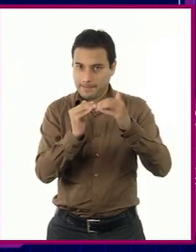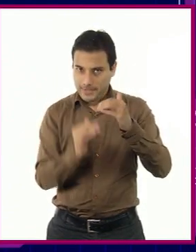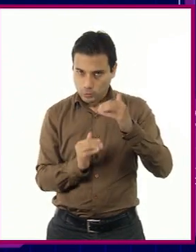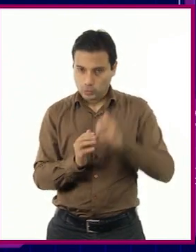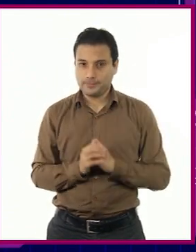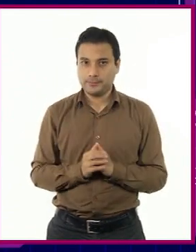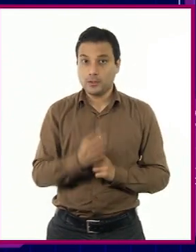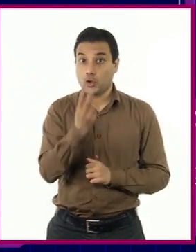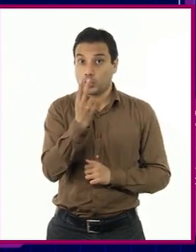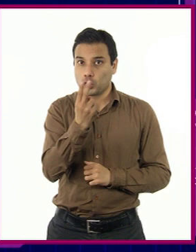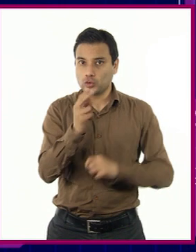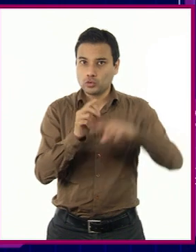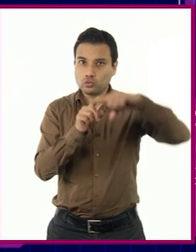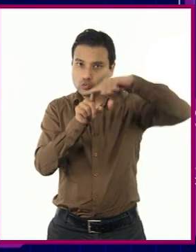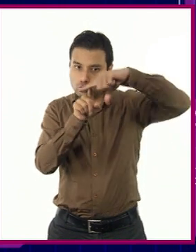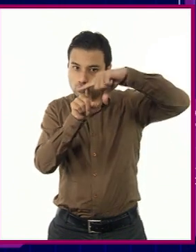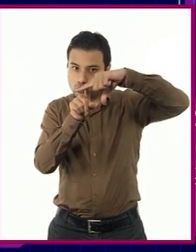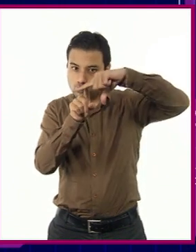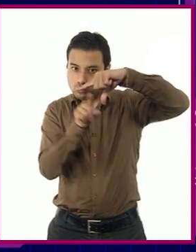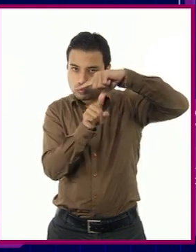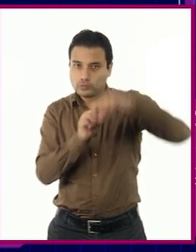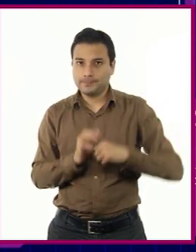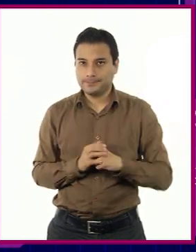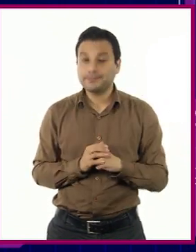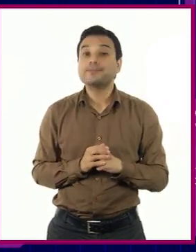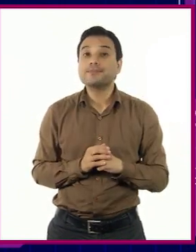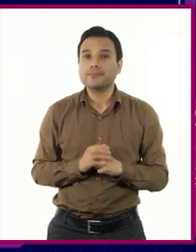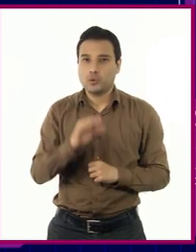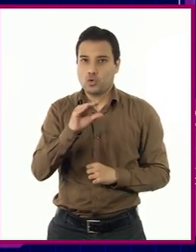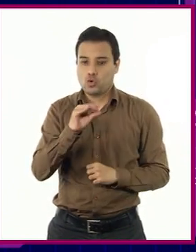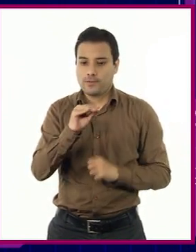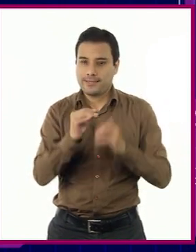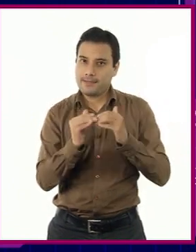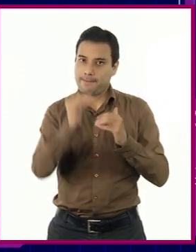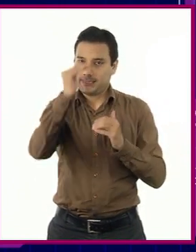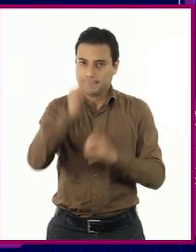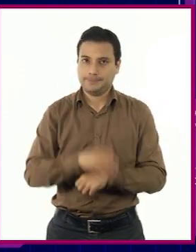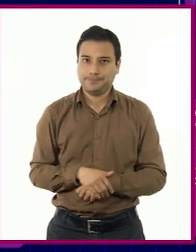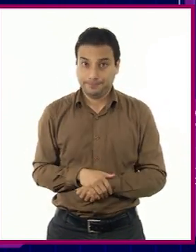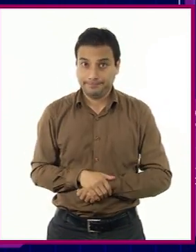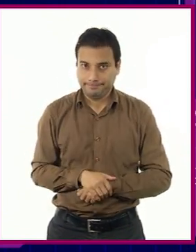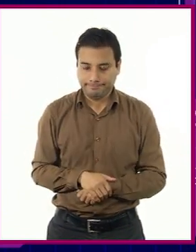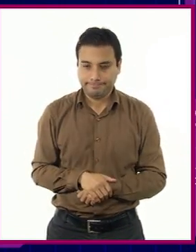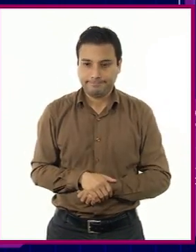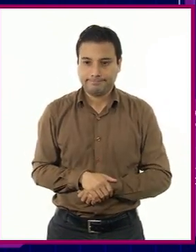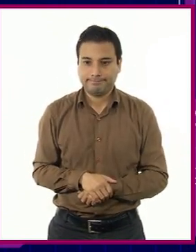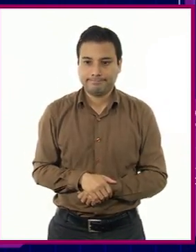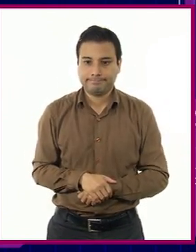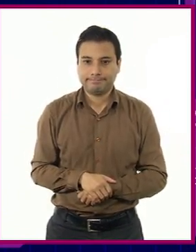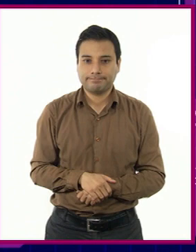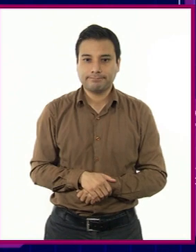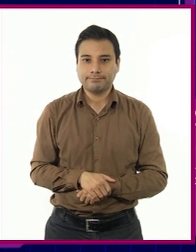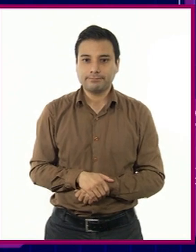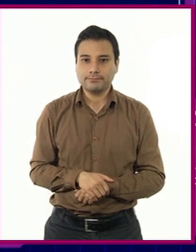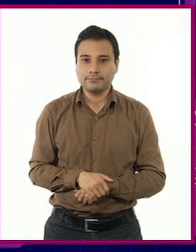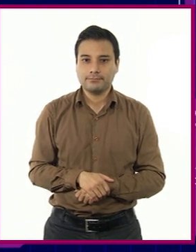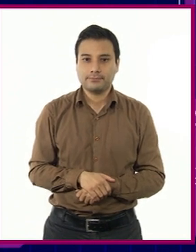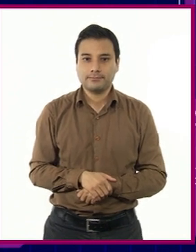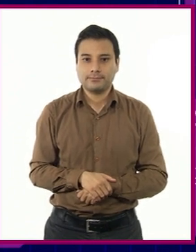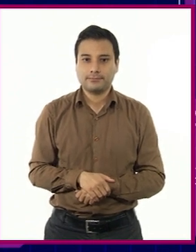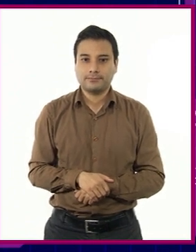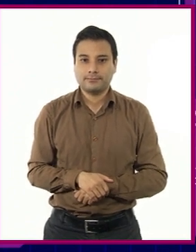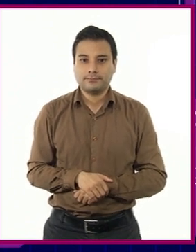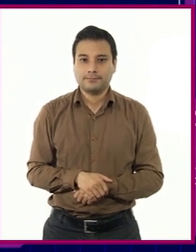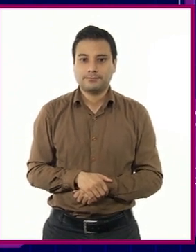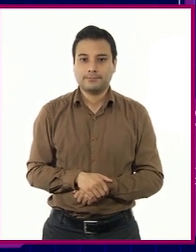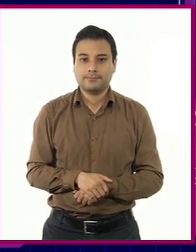Y 2 ángulos obtusos, aquellos que miden más de 90 grados y cuentan con 2 diagonales, una mayor